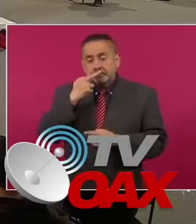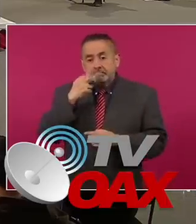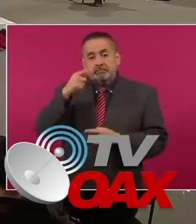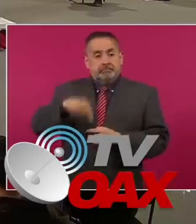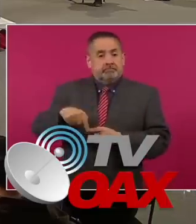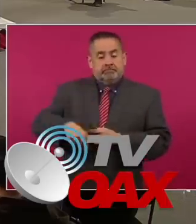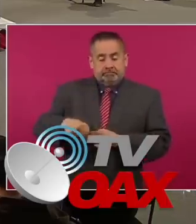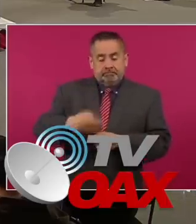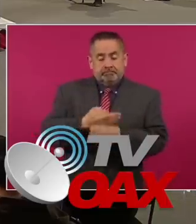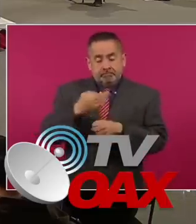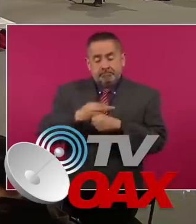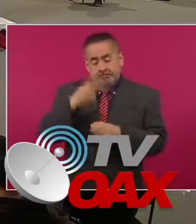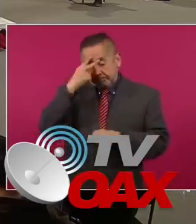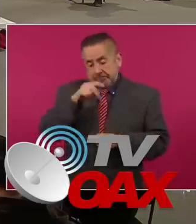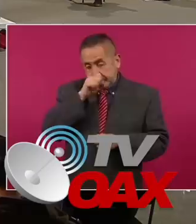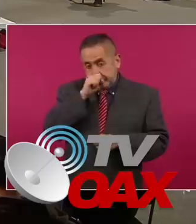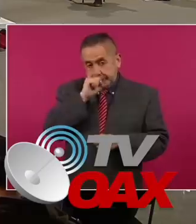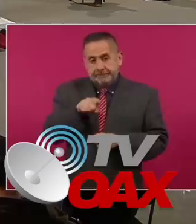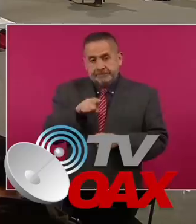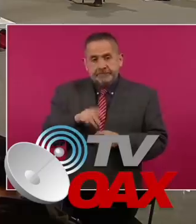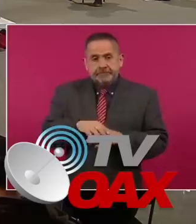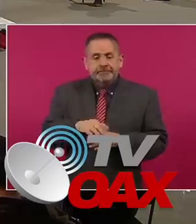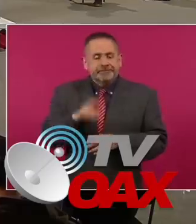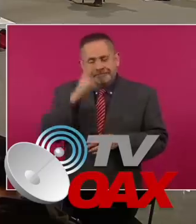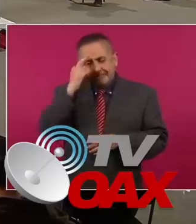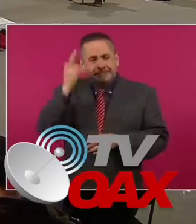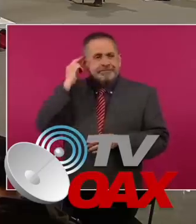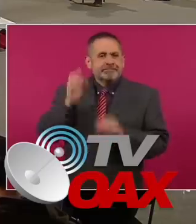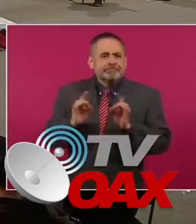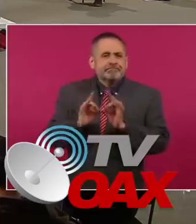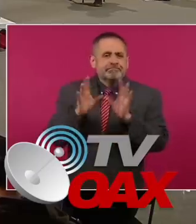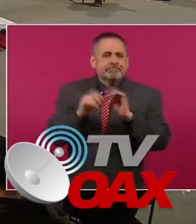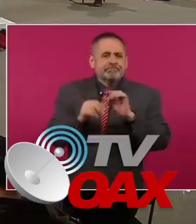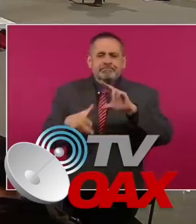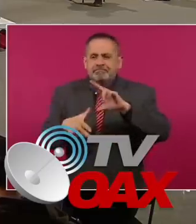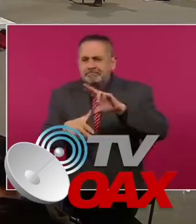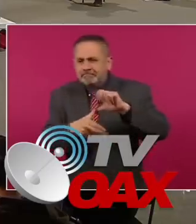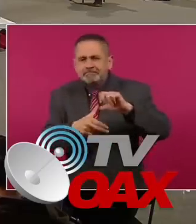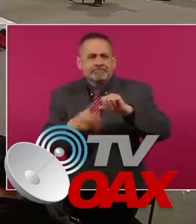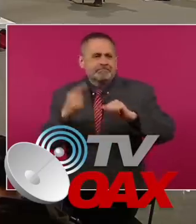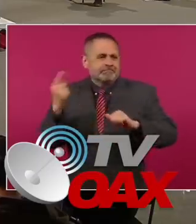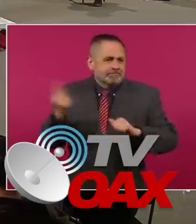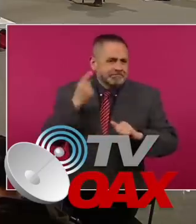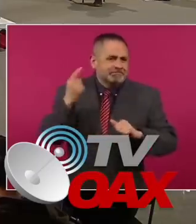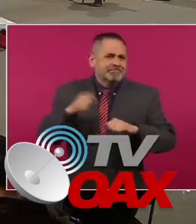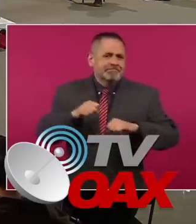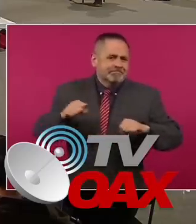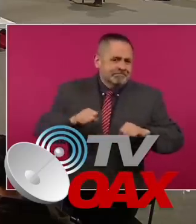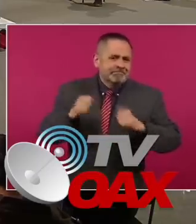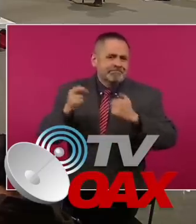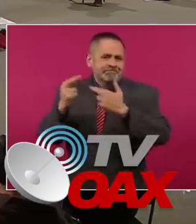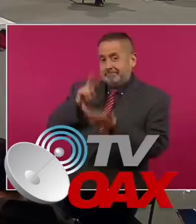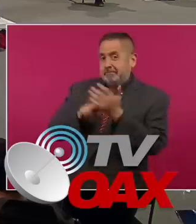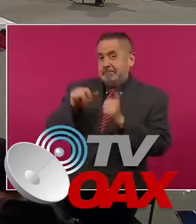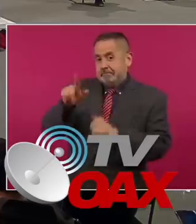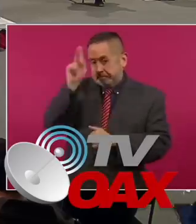las afectaciones que desastres naturales han registrado en el patrimonio